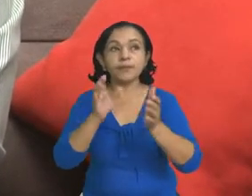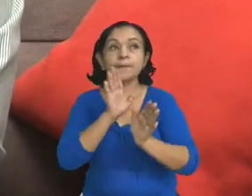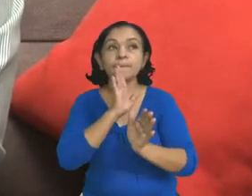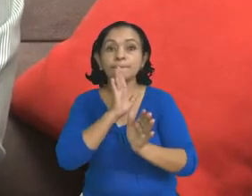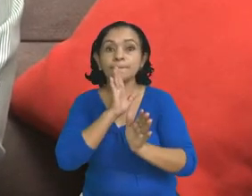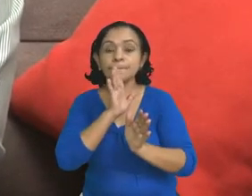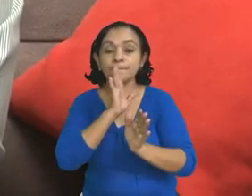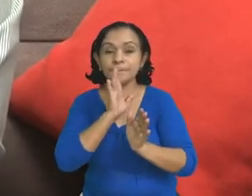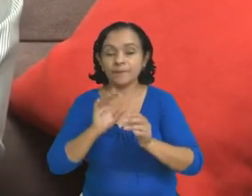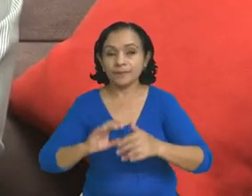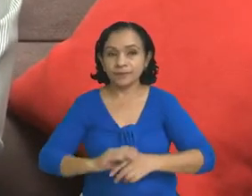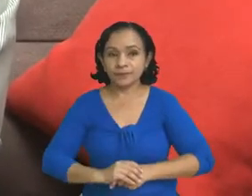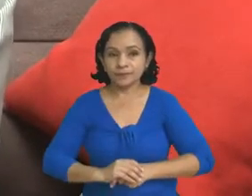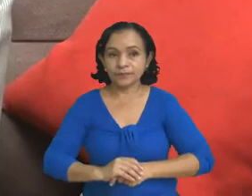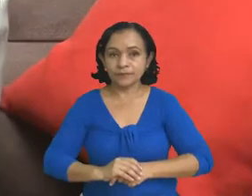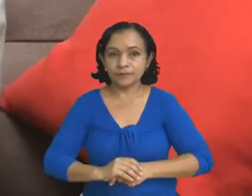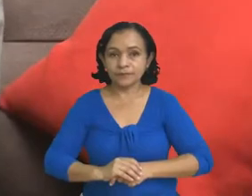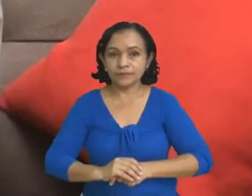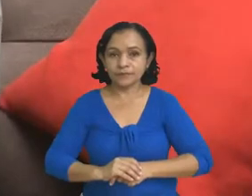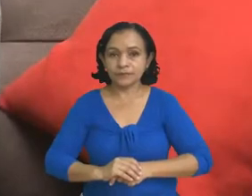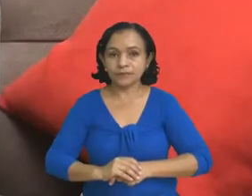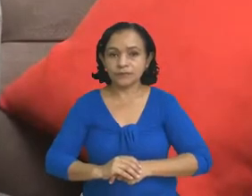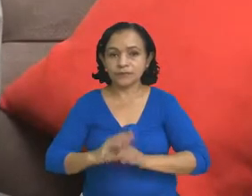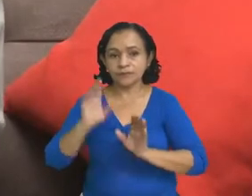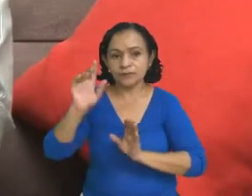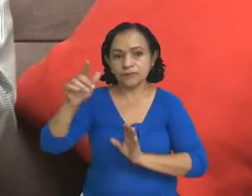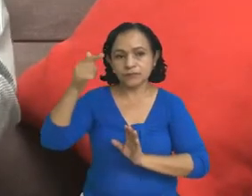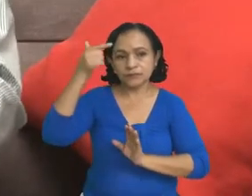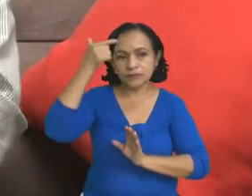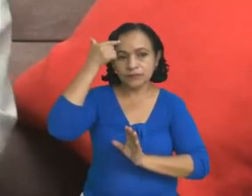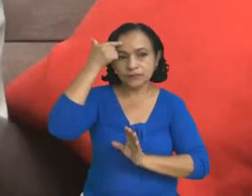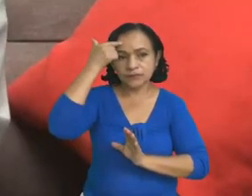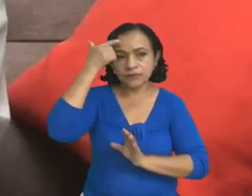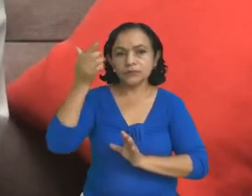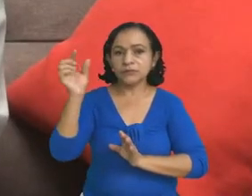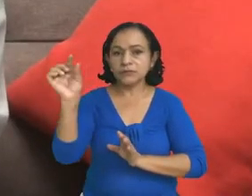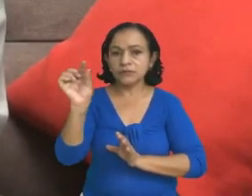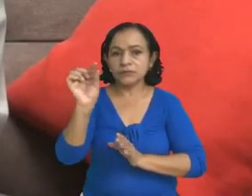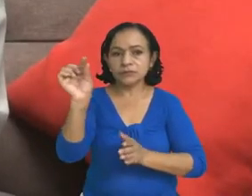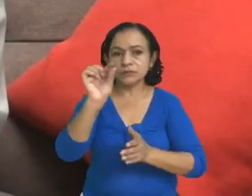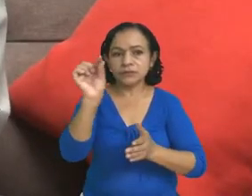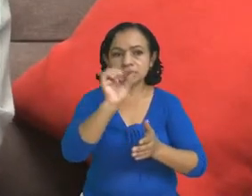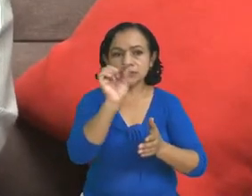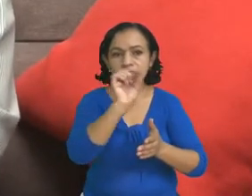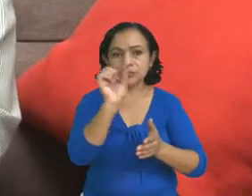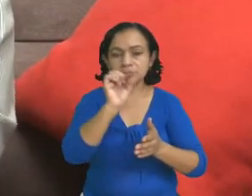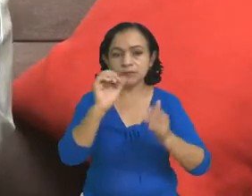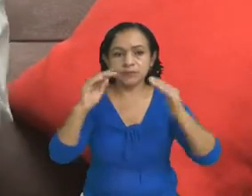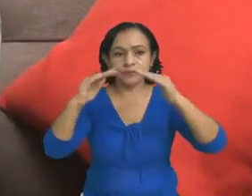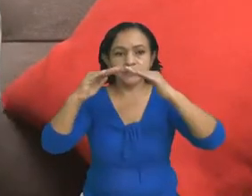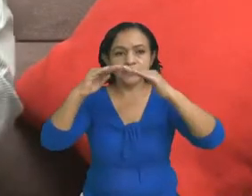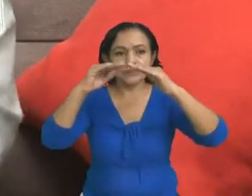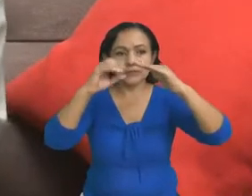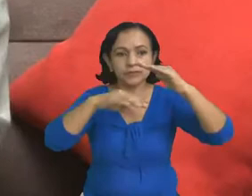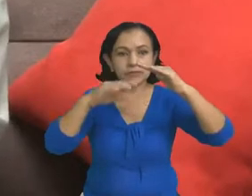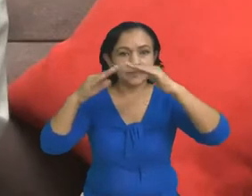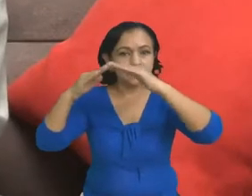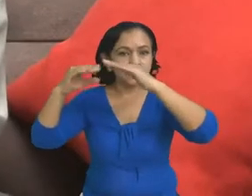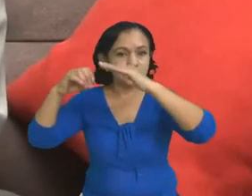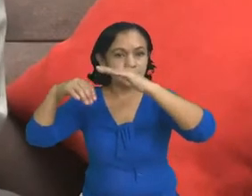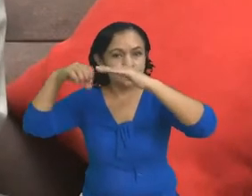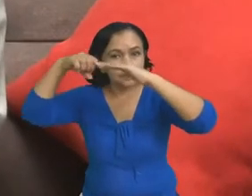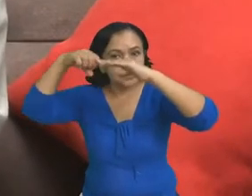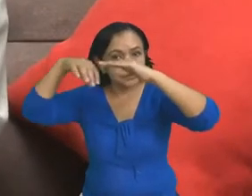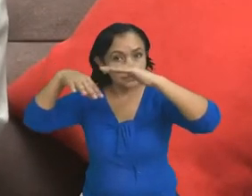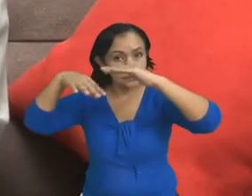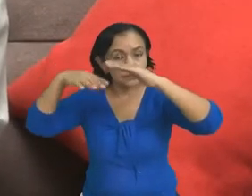que el gobierno ha otorgado créditos, concedido créditos para el sector energético y que han sido